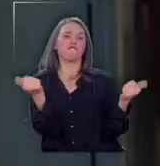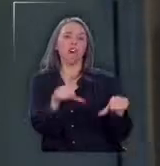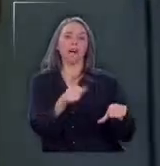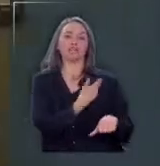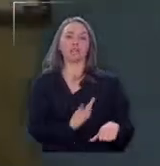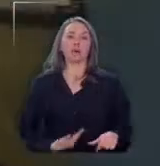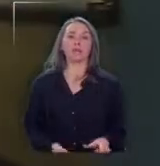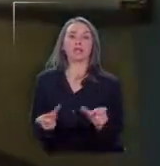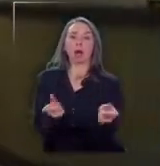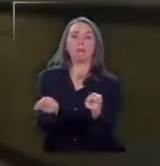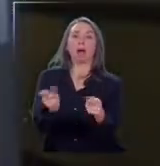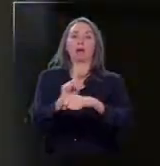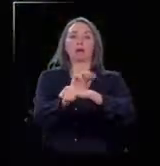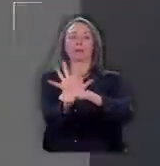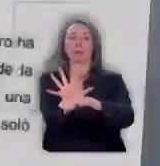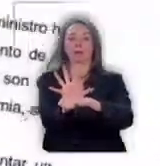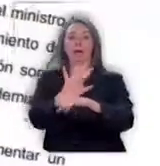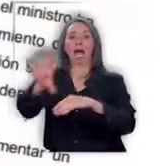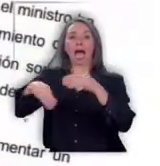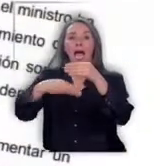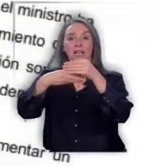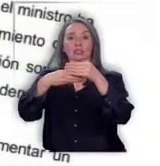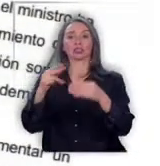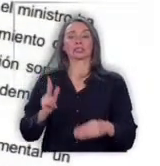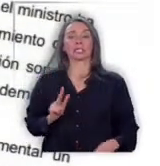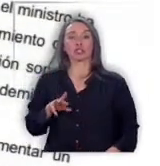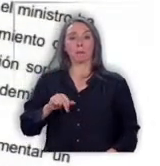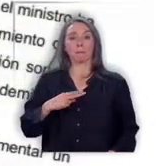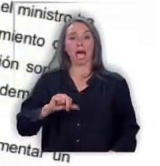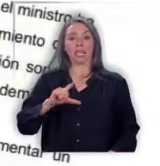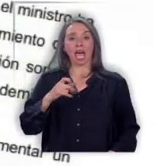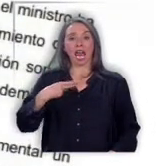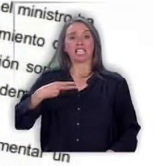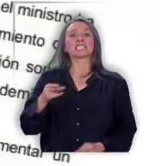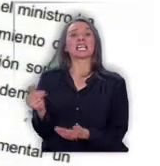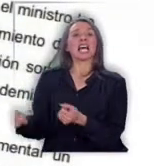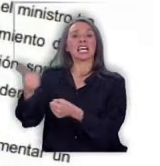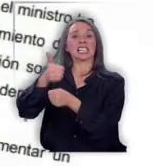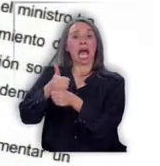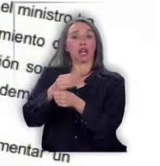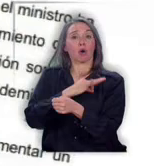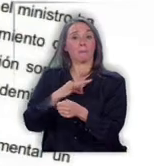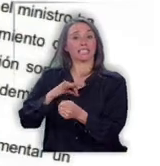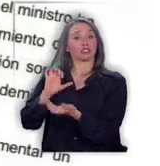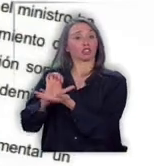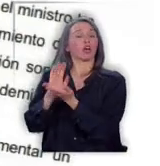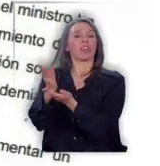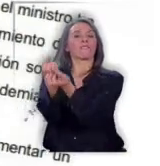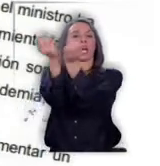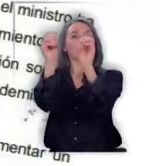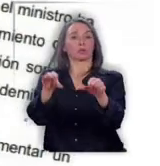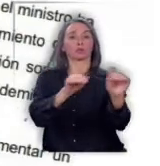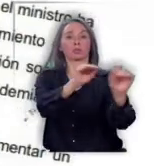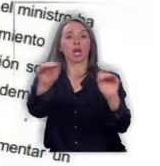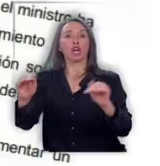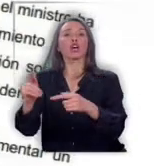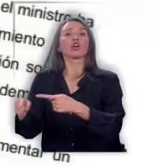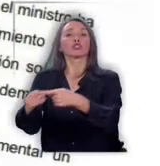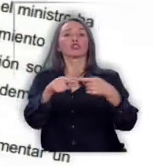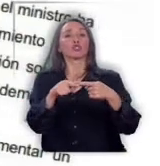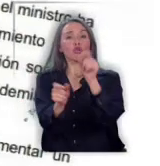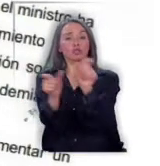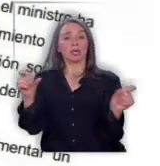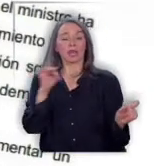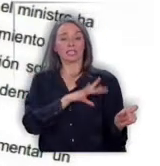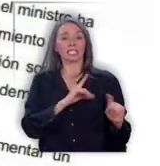la y agre el señor Jaime maal debe renunciar a su cargo de ministro de estado llamamos a toda la sociedad chilena a